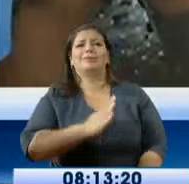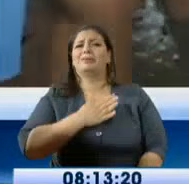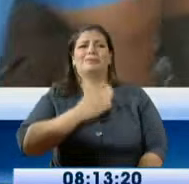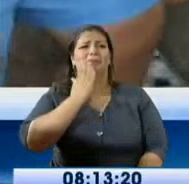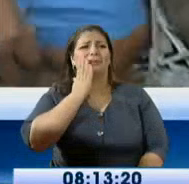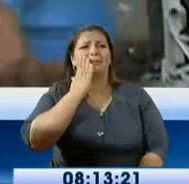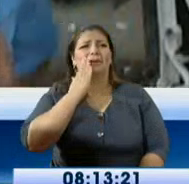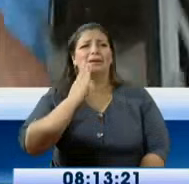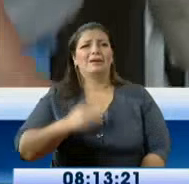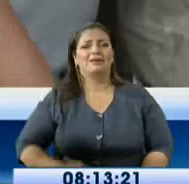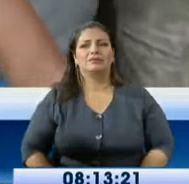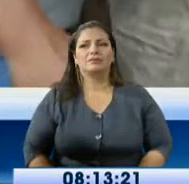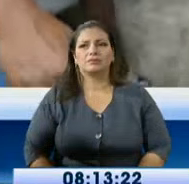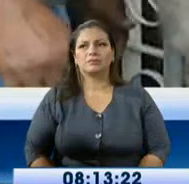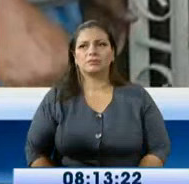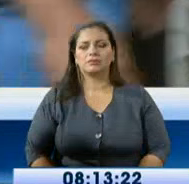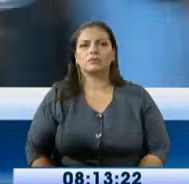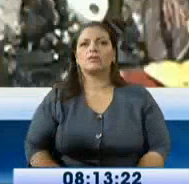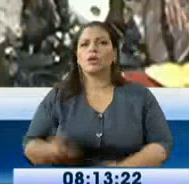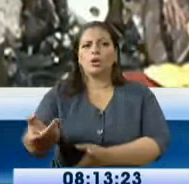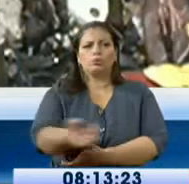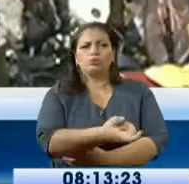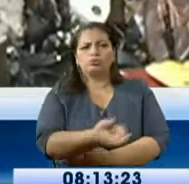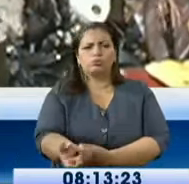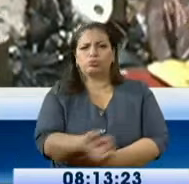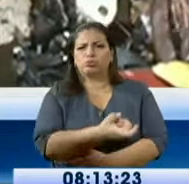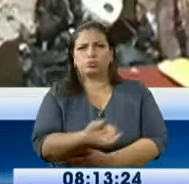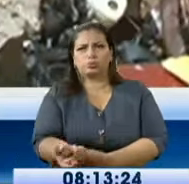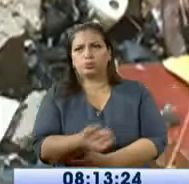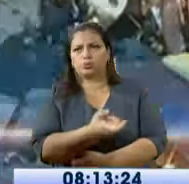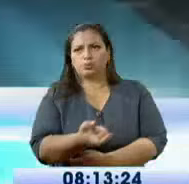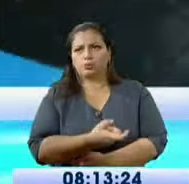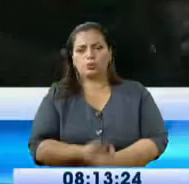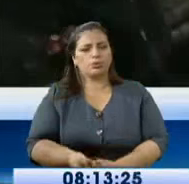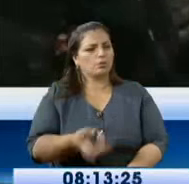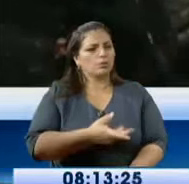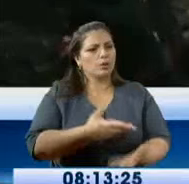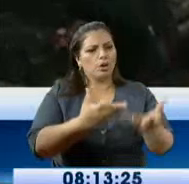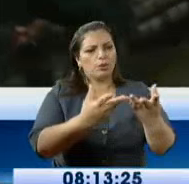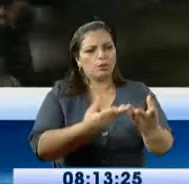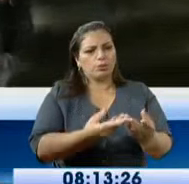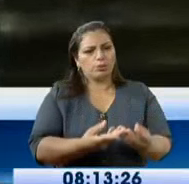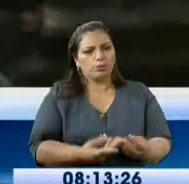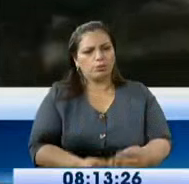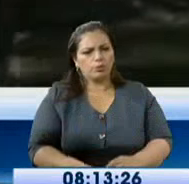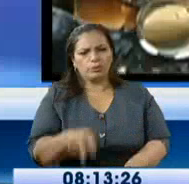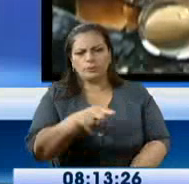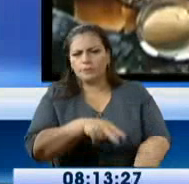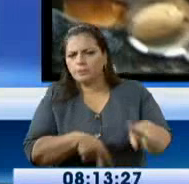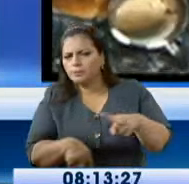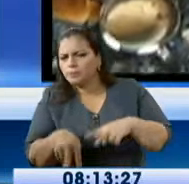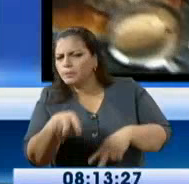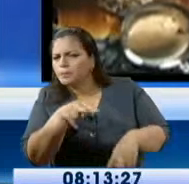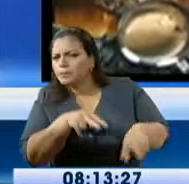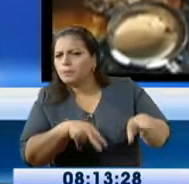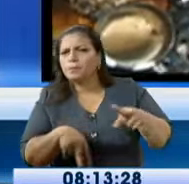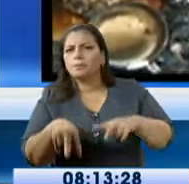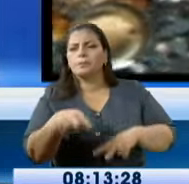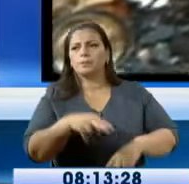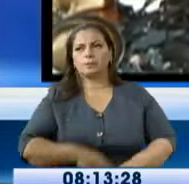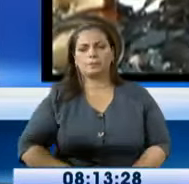la presencia de los integrantes de la Casaca Roja, daban los detalles de las primeras indagaciones respecto al suceso. Al llegar a las primeras unidades,